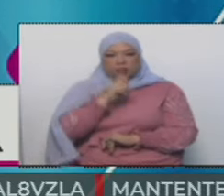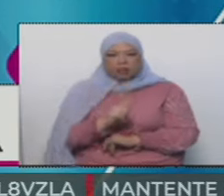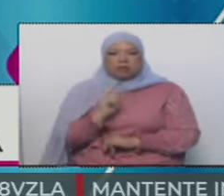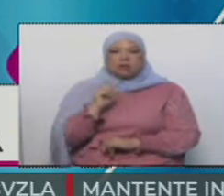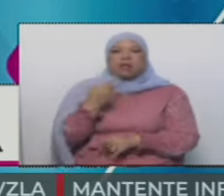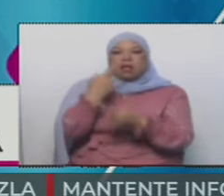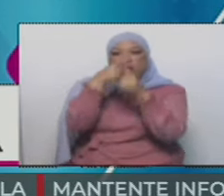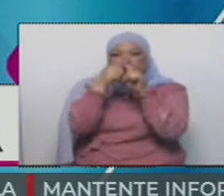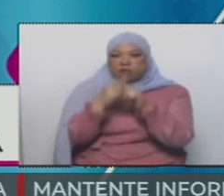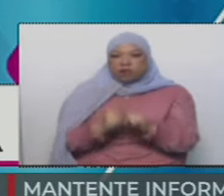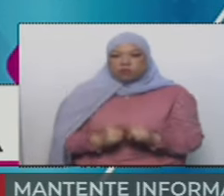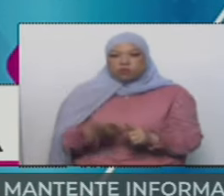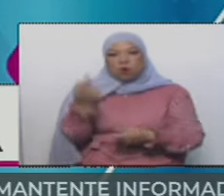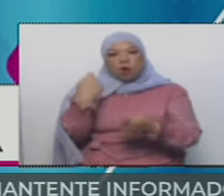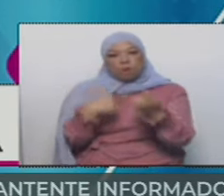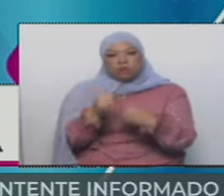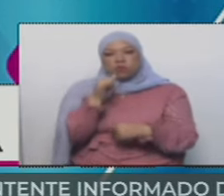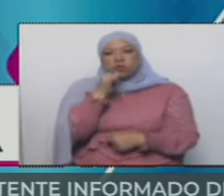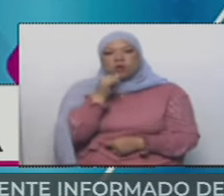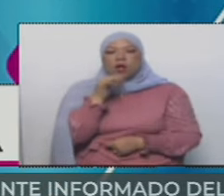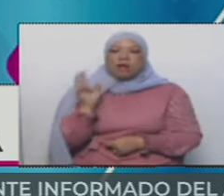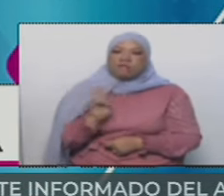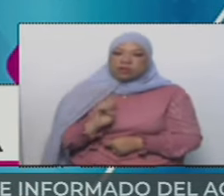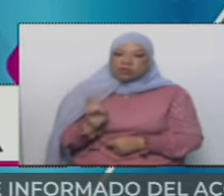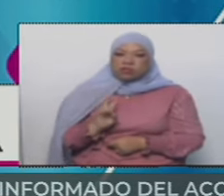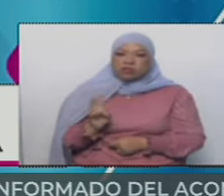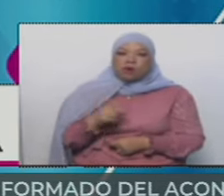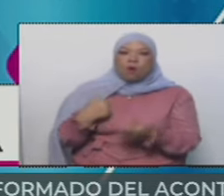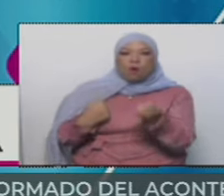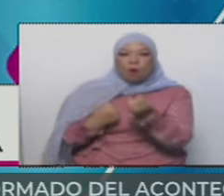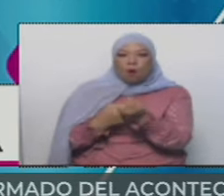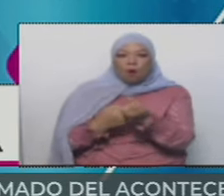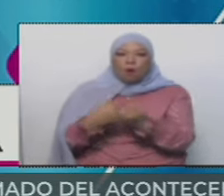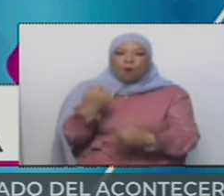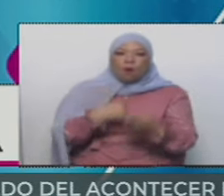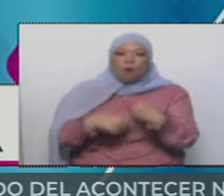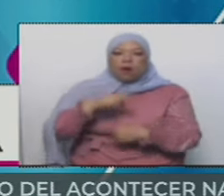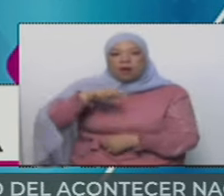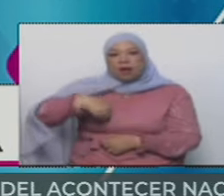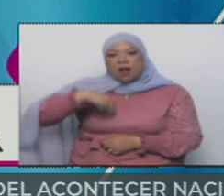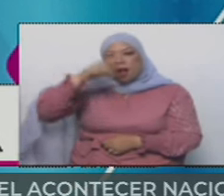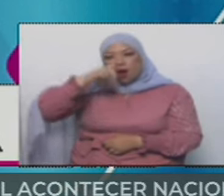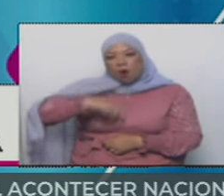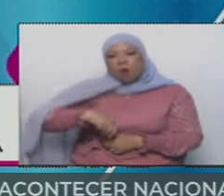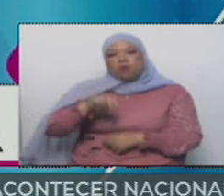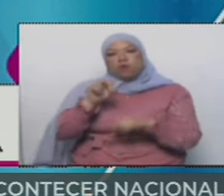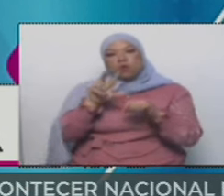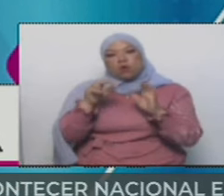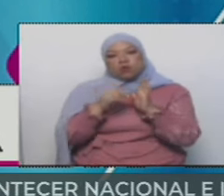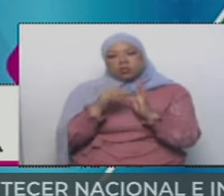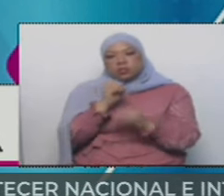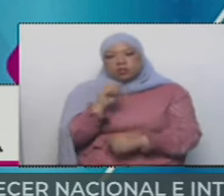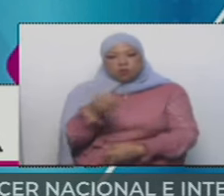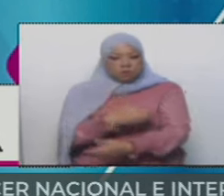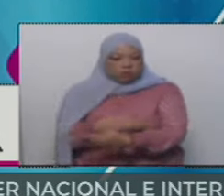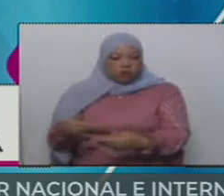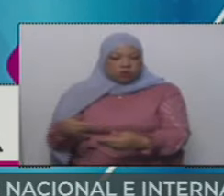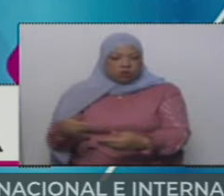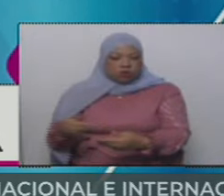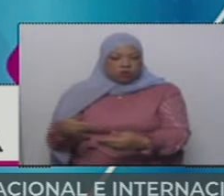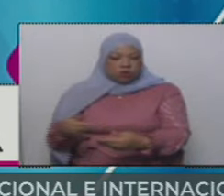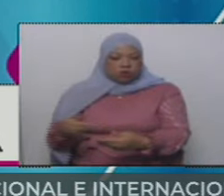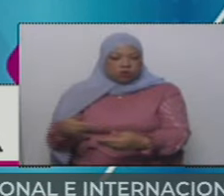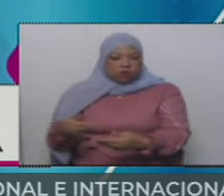balance comercial del país, la cooperación comercial. Este año va a llegar a 800 millones de dólares, pero